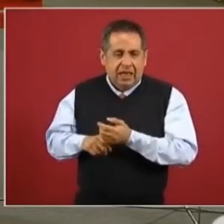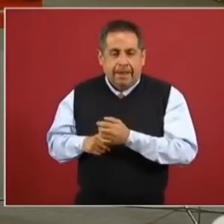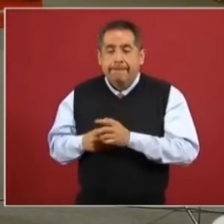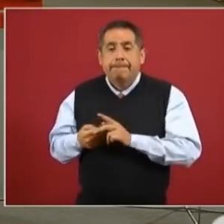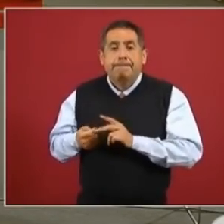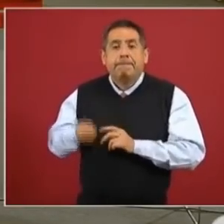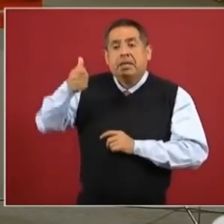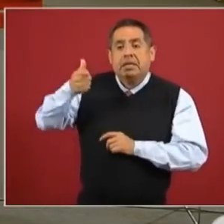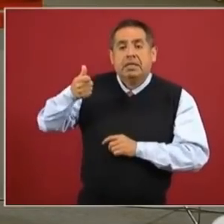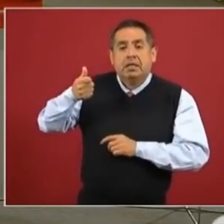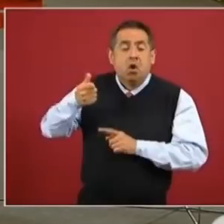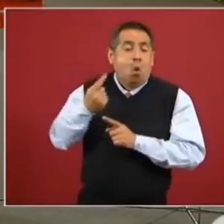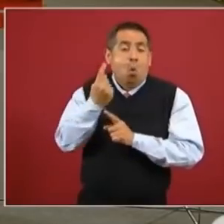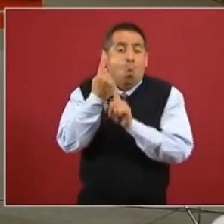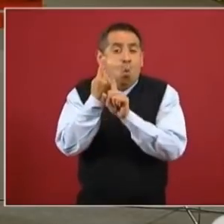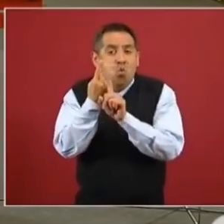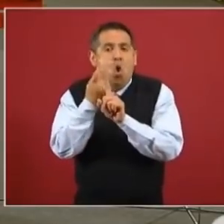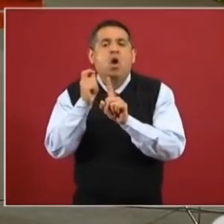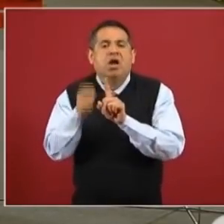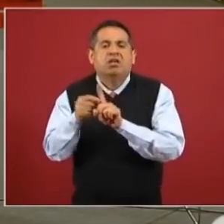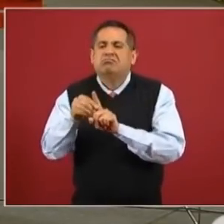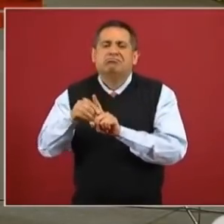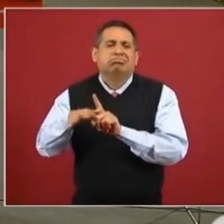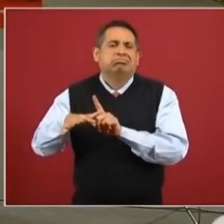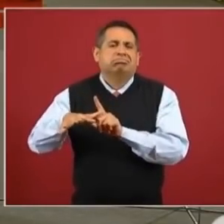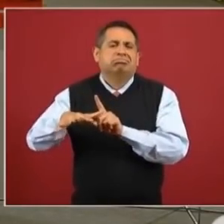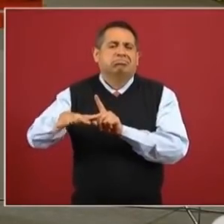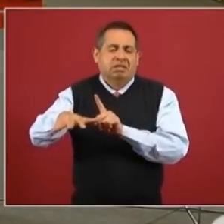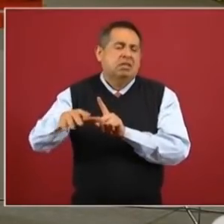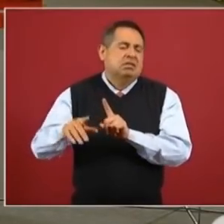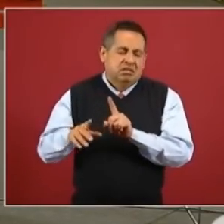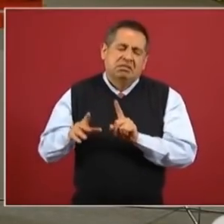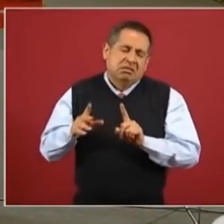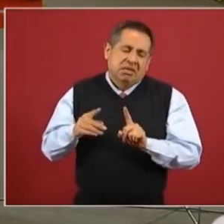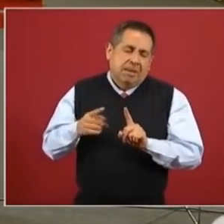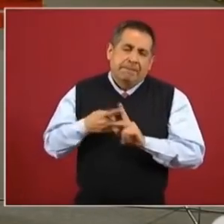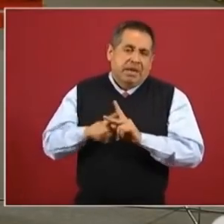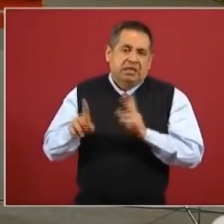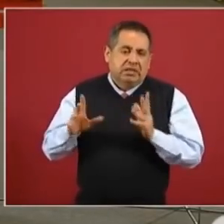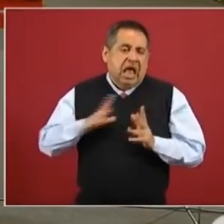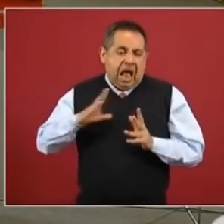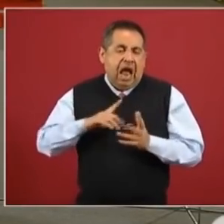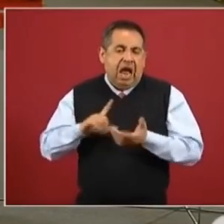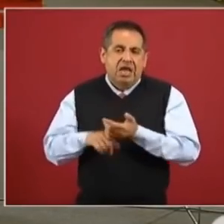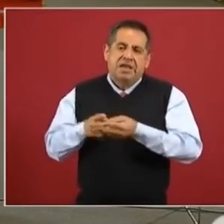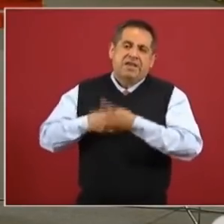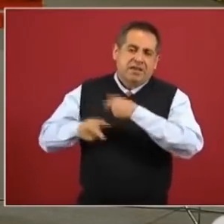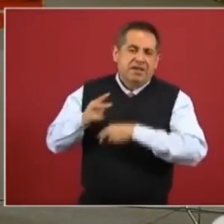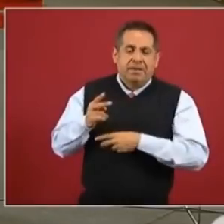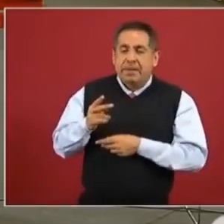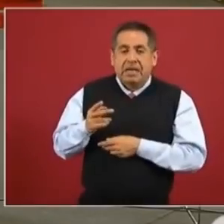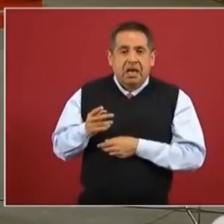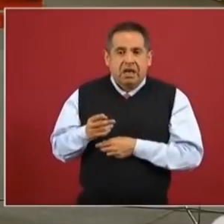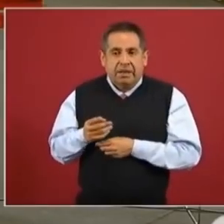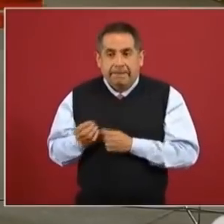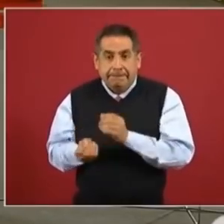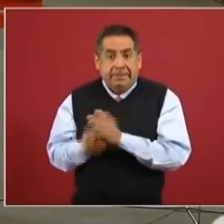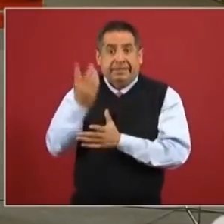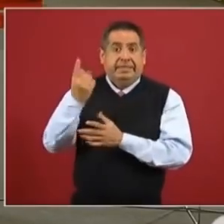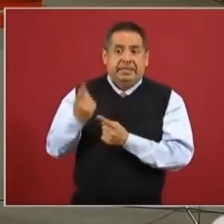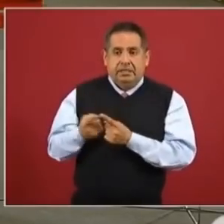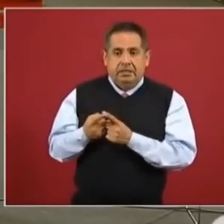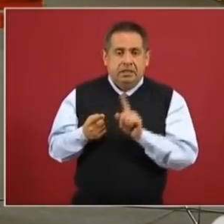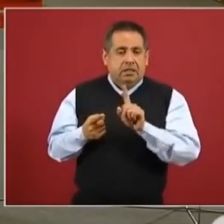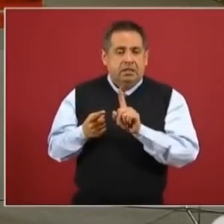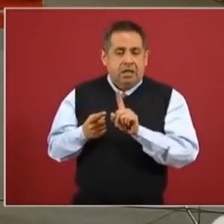de sarampión, porque con un solo caso de sarampión ya podemos nosotros decir que tenemos un brote, porque es una enfermedad que ya no